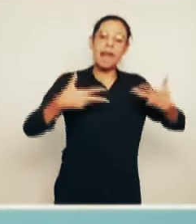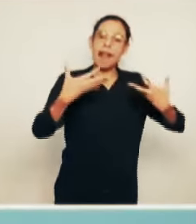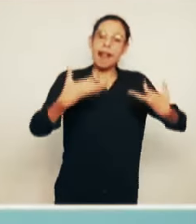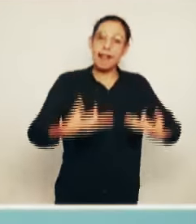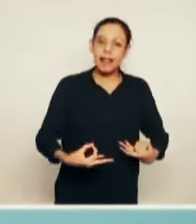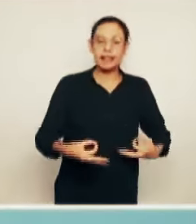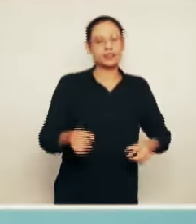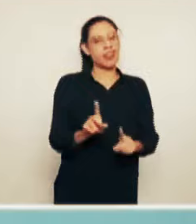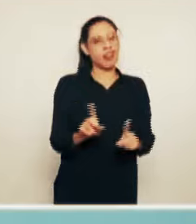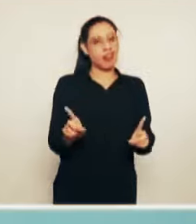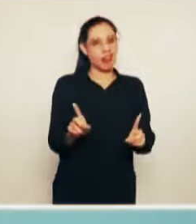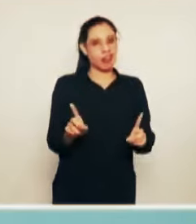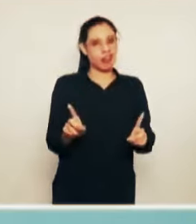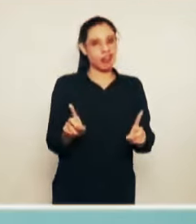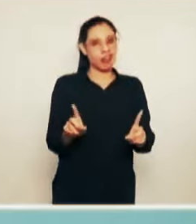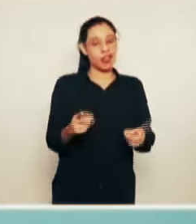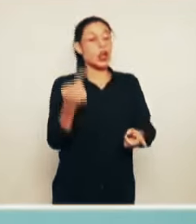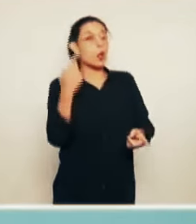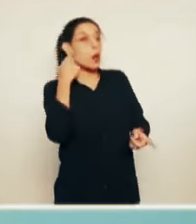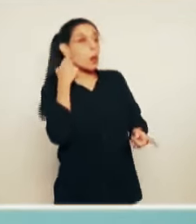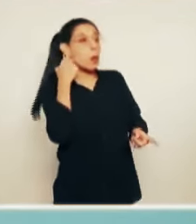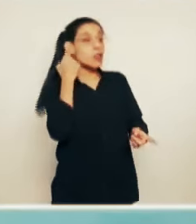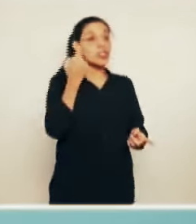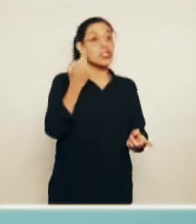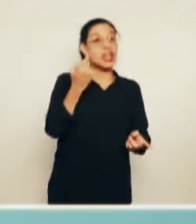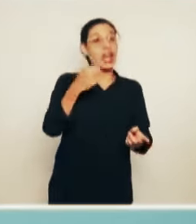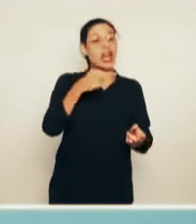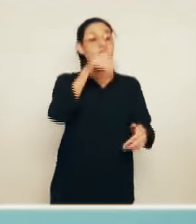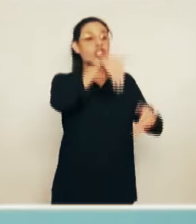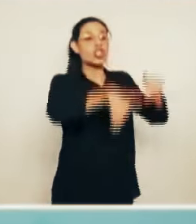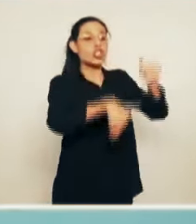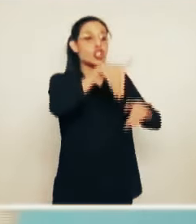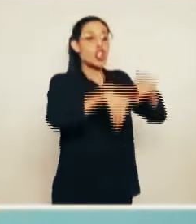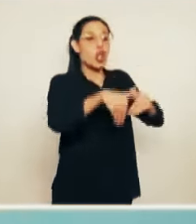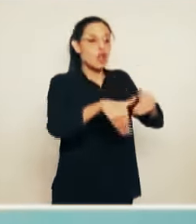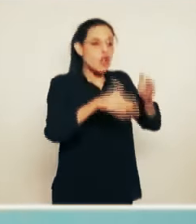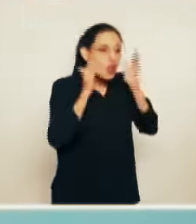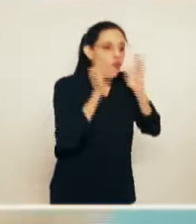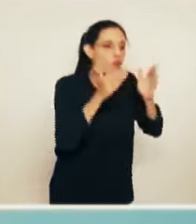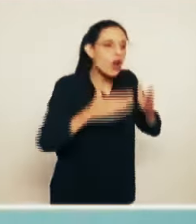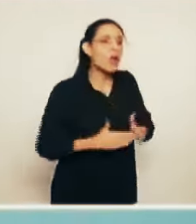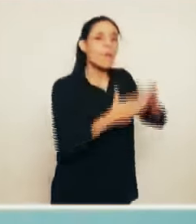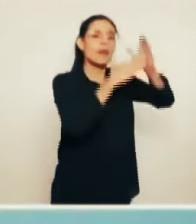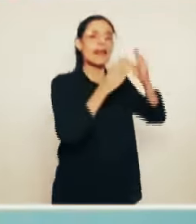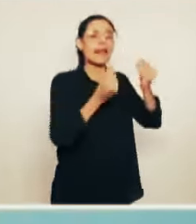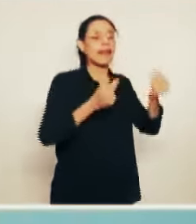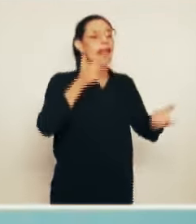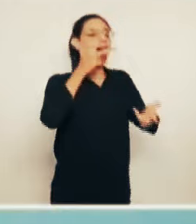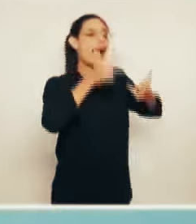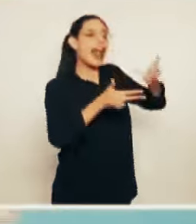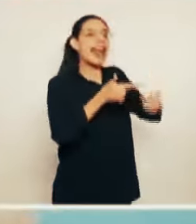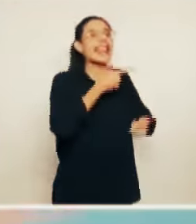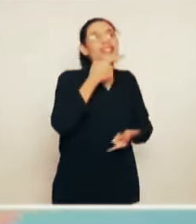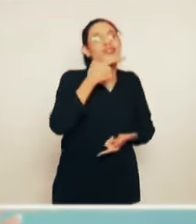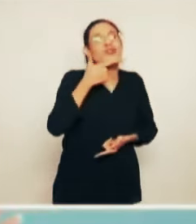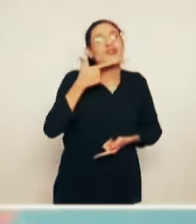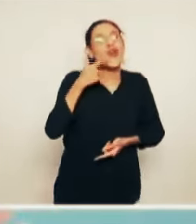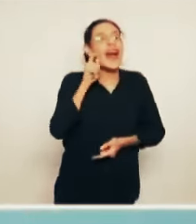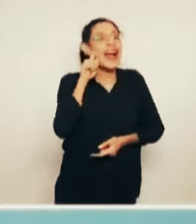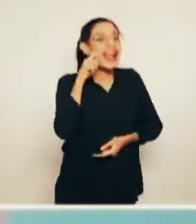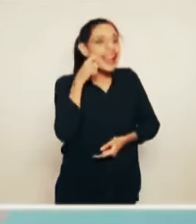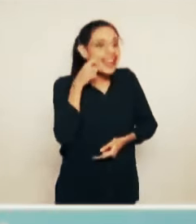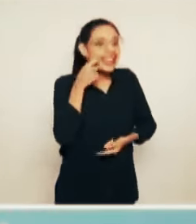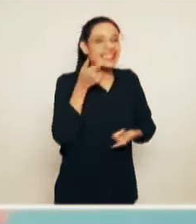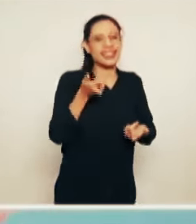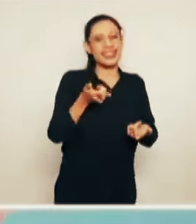cuando vos crees que fue por los buenos modales y que todo lo otro hay que dejarlo de lado, y bueno, terminamos como terminamos.